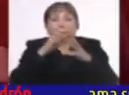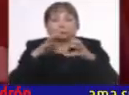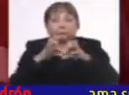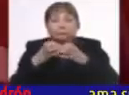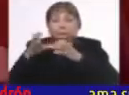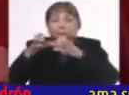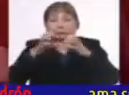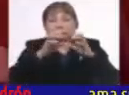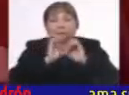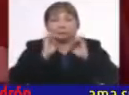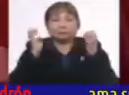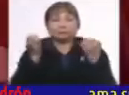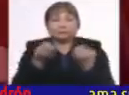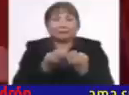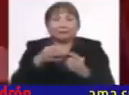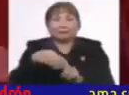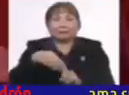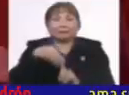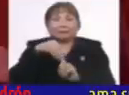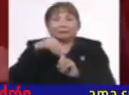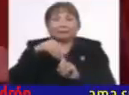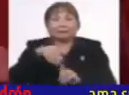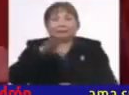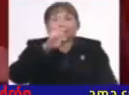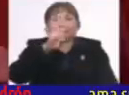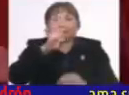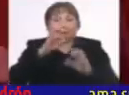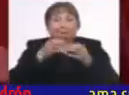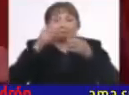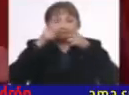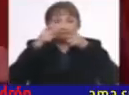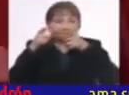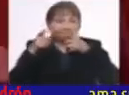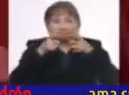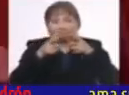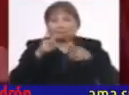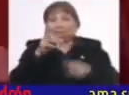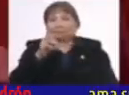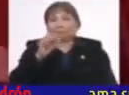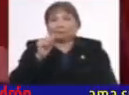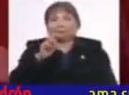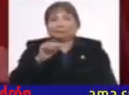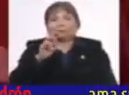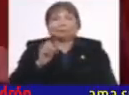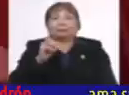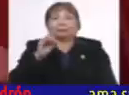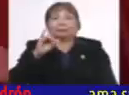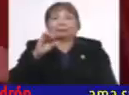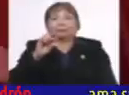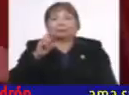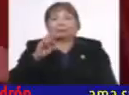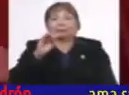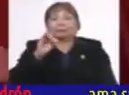de un equipo especial con cuatro componentes de inteligencia dirandro divjak deering y